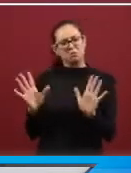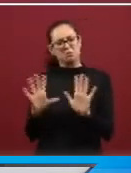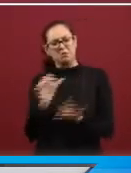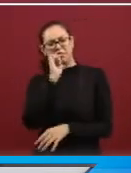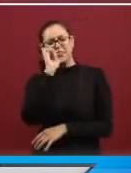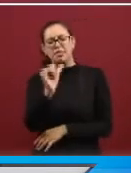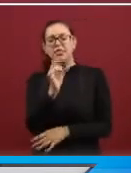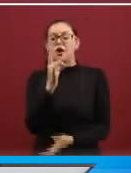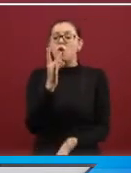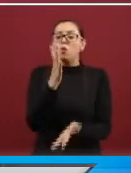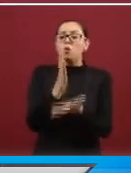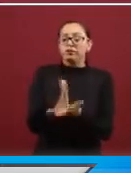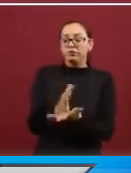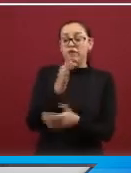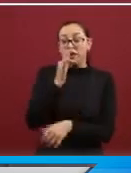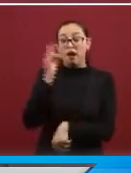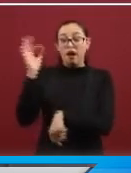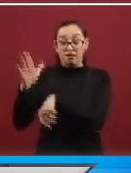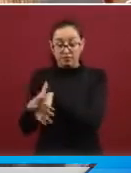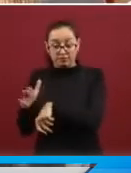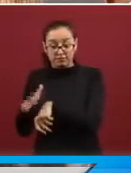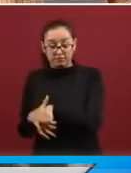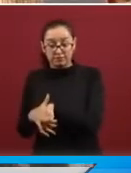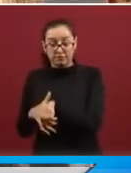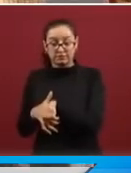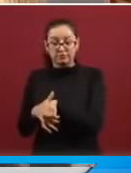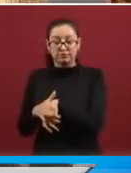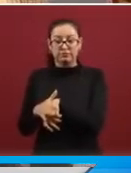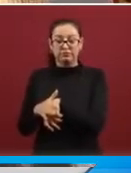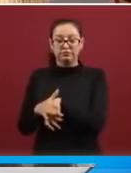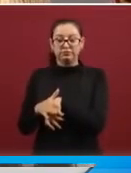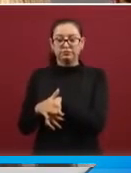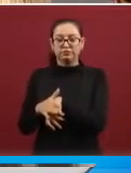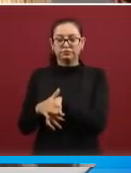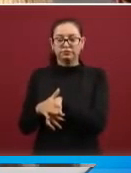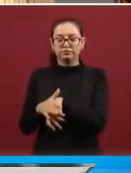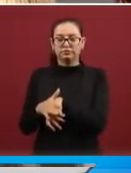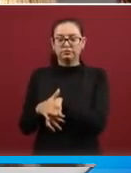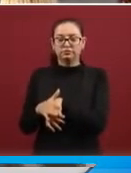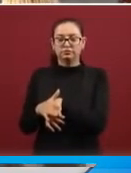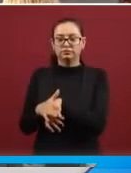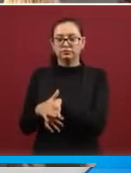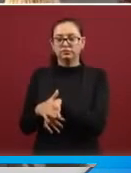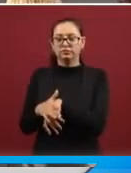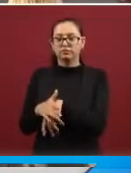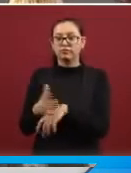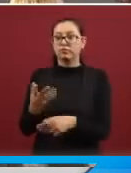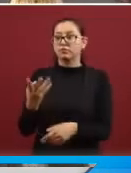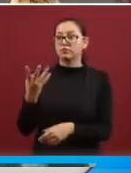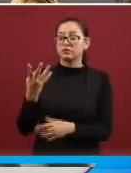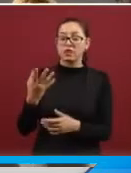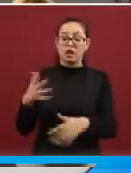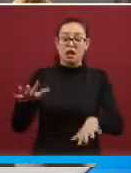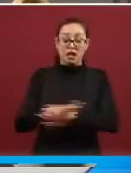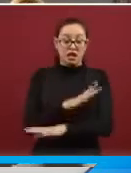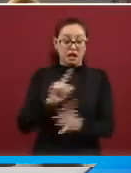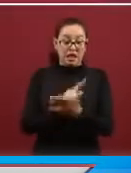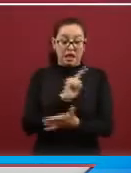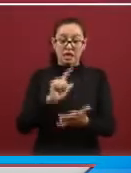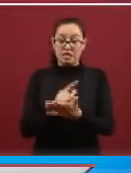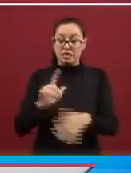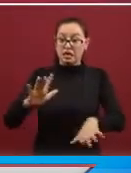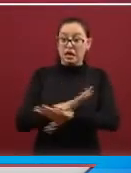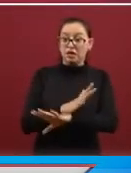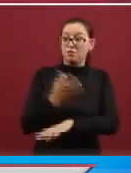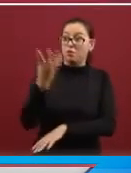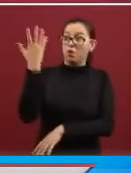donde se entregaron 60 millones de hectáreas al territorio nacional en concesiones y no se han explotado eficientemente. Actualmente se explota una pequeña